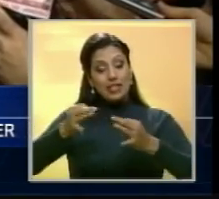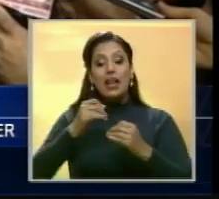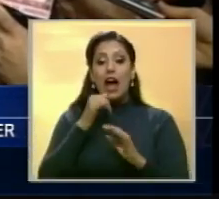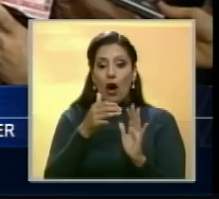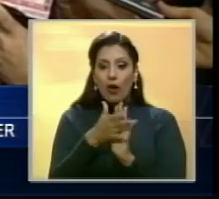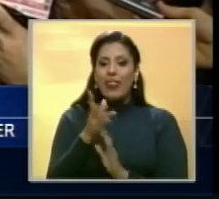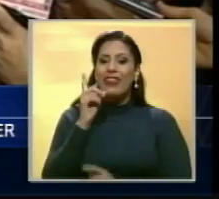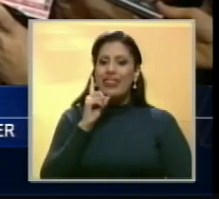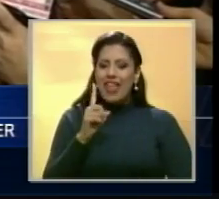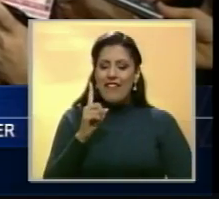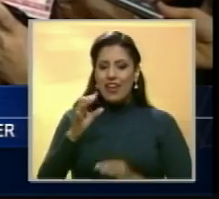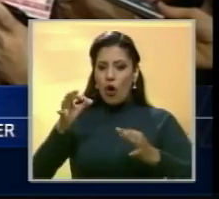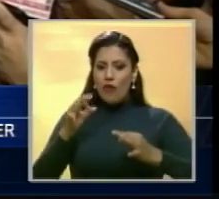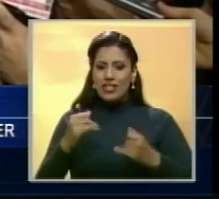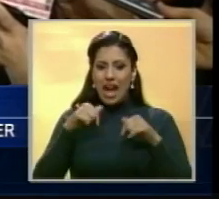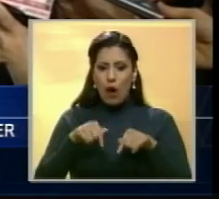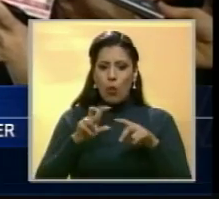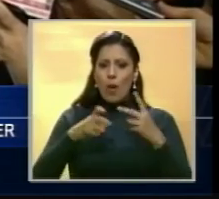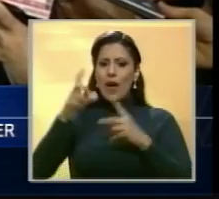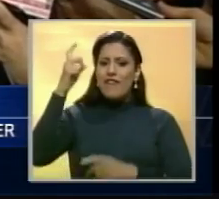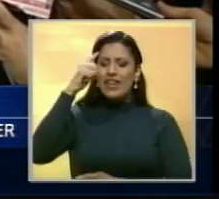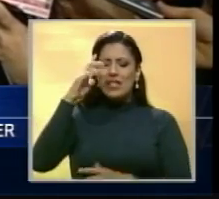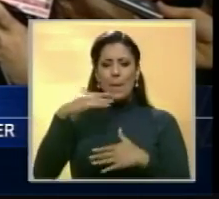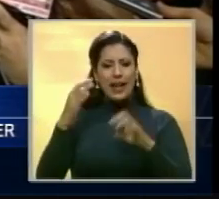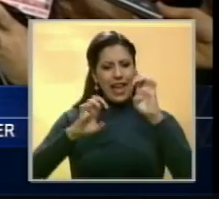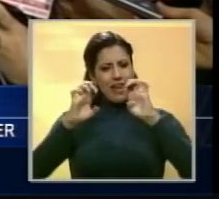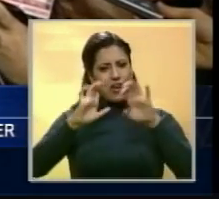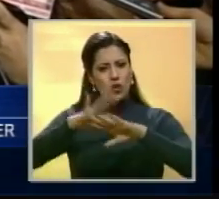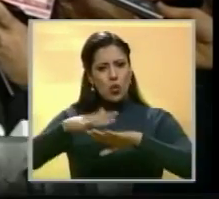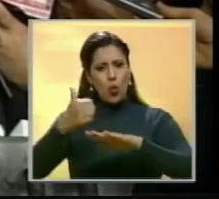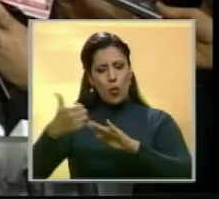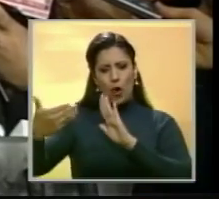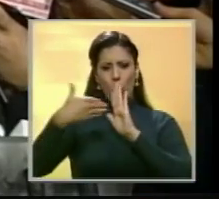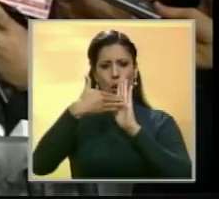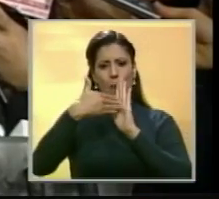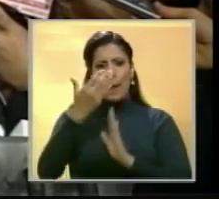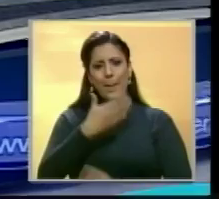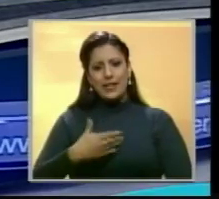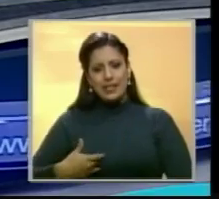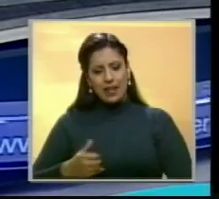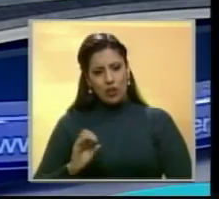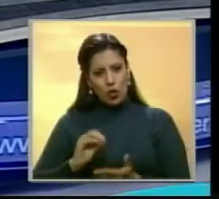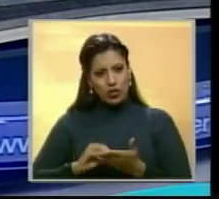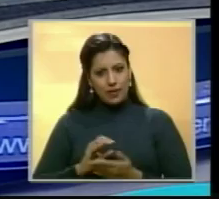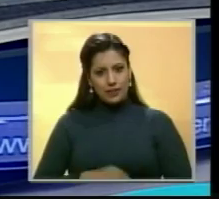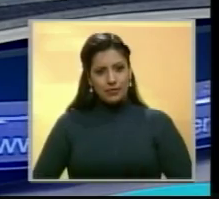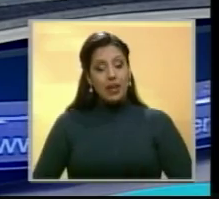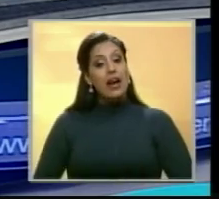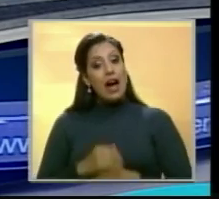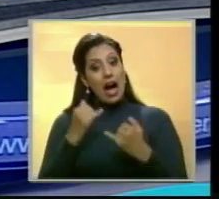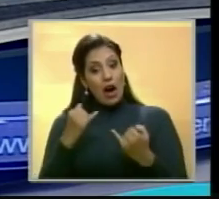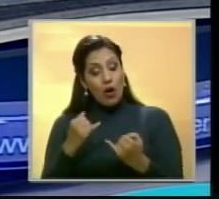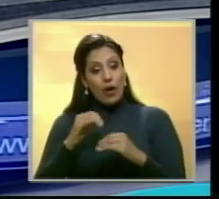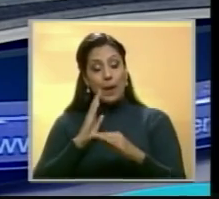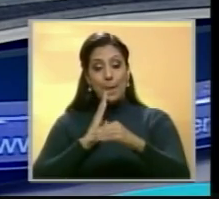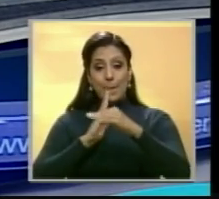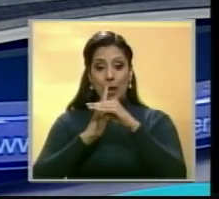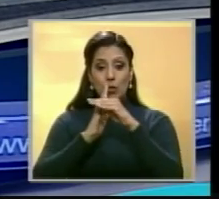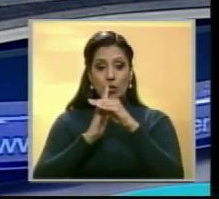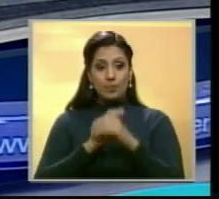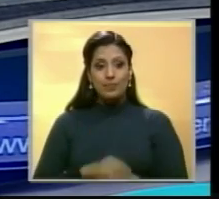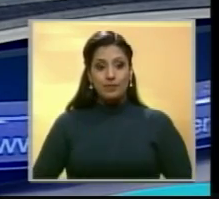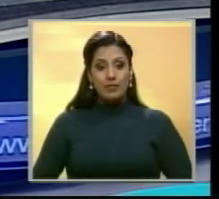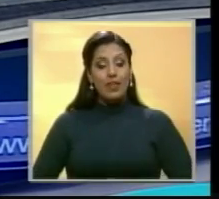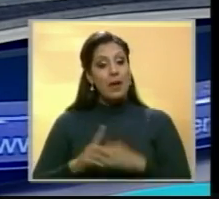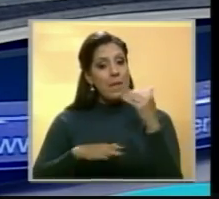Lewandowski, deberá fijar ahora una fecha para evaluar la acusación contra el mandatario. Bien amigos, es momento de hacer nuestra primera